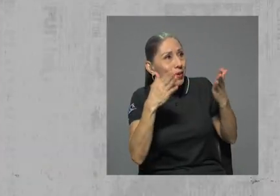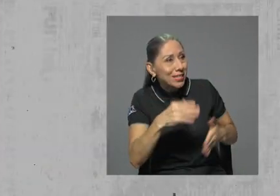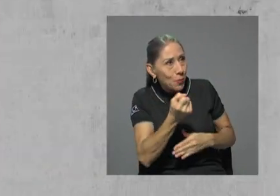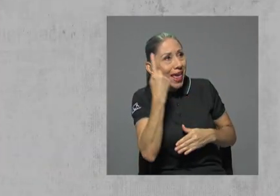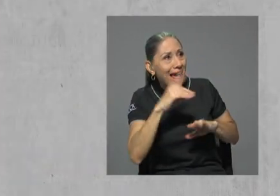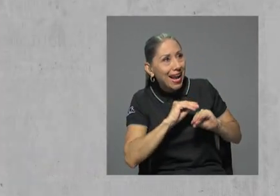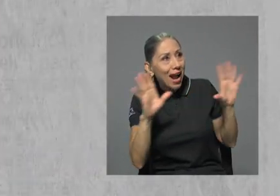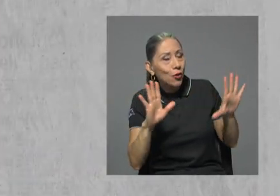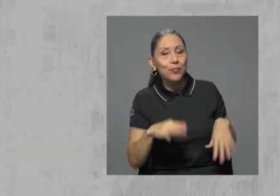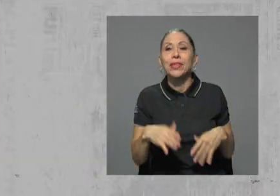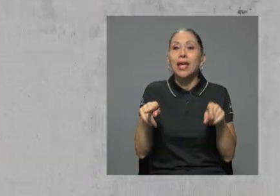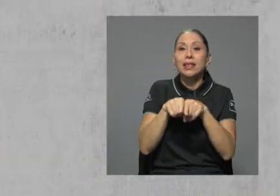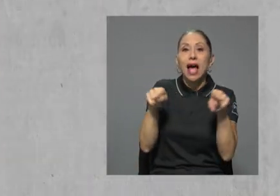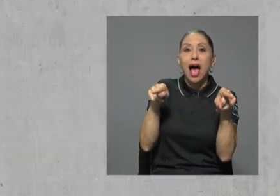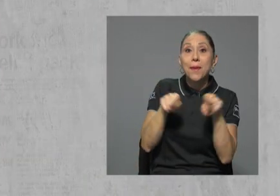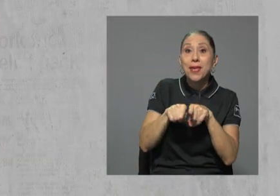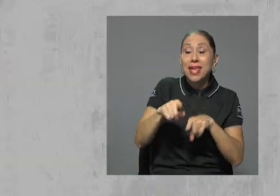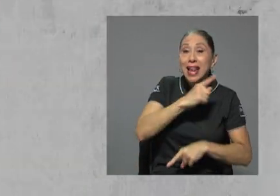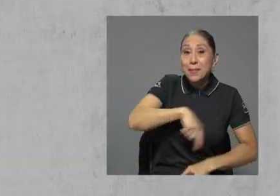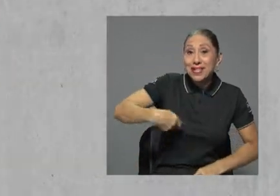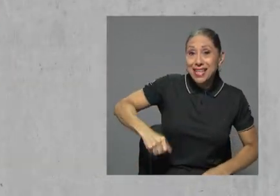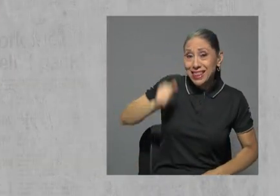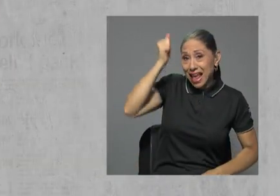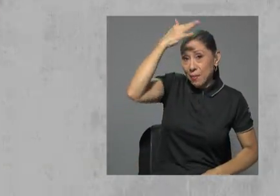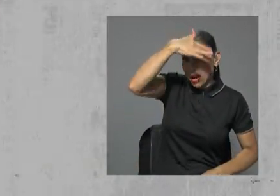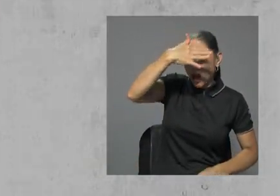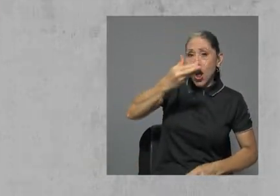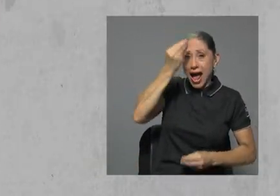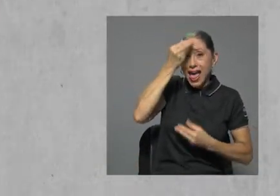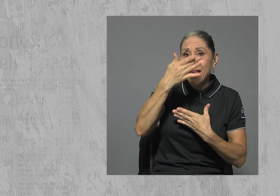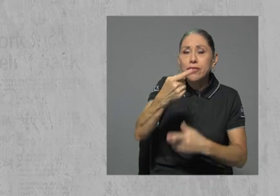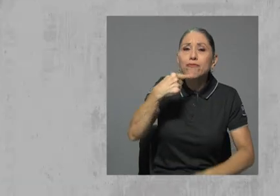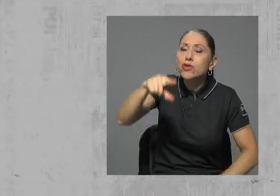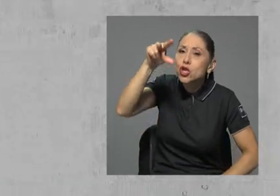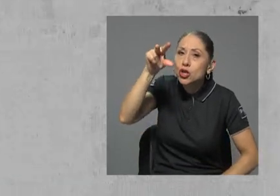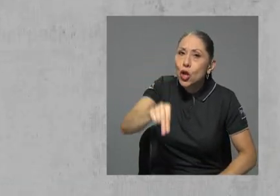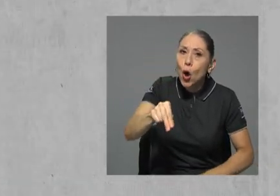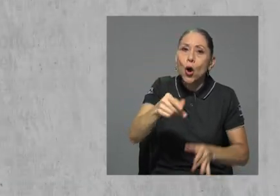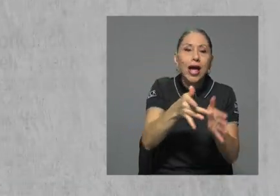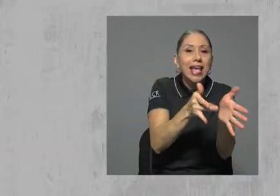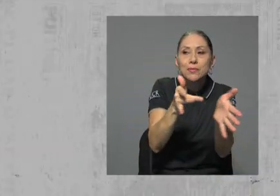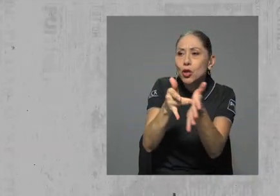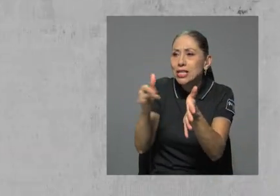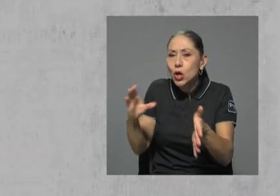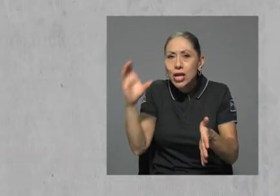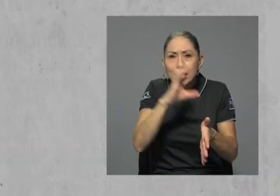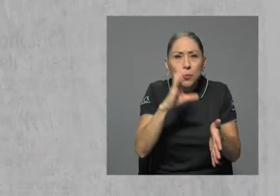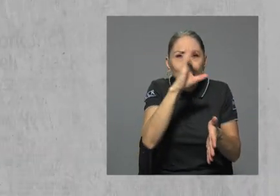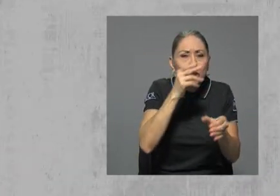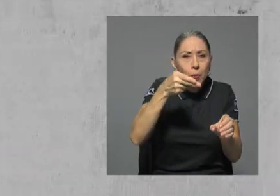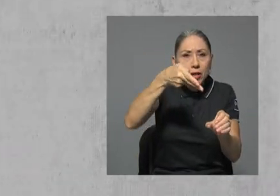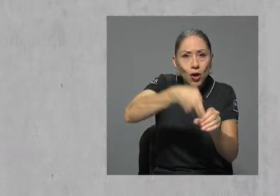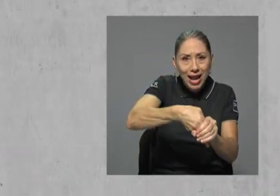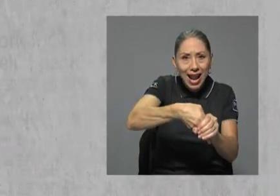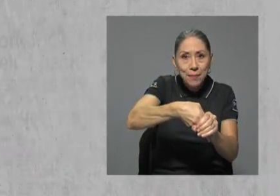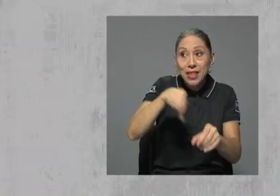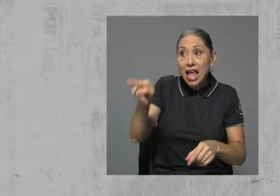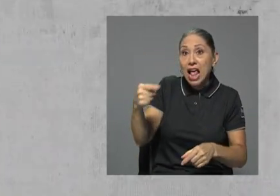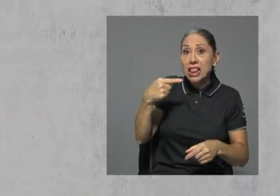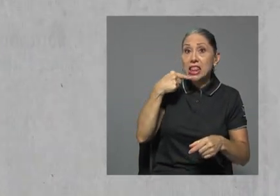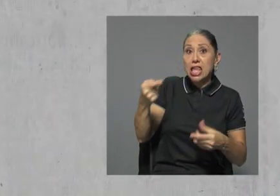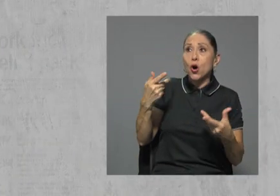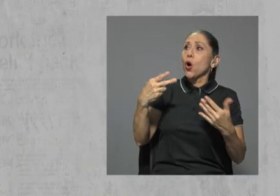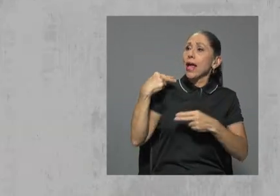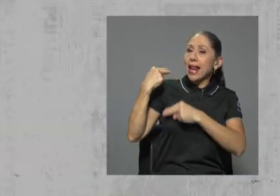también anunció el presidente alvarado un rotundo no a la explotación y exploración petrolera alegando el legado